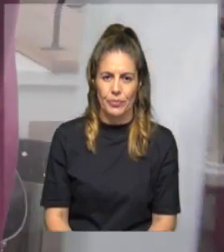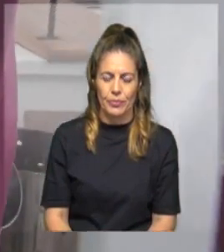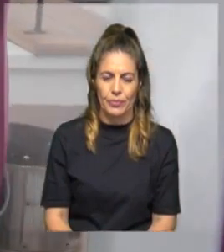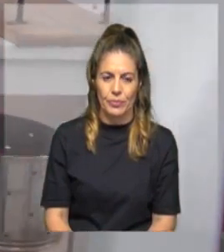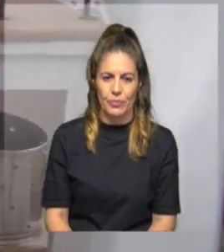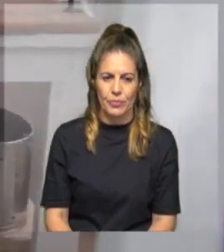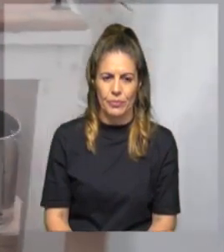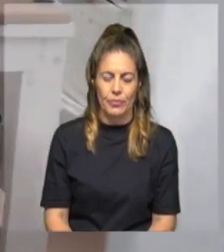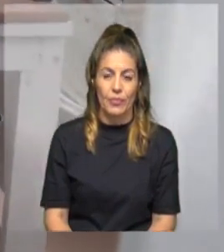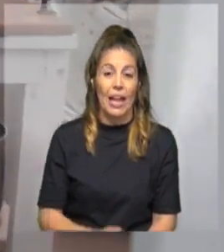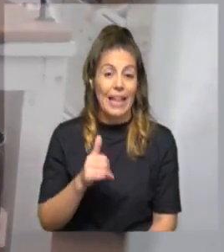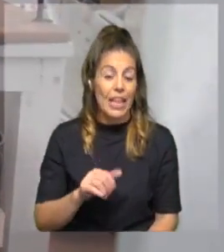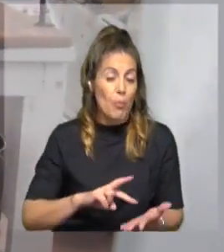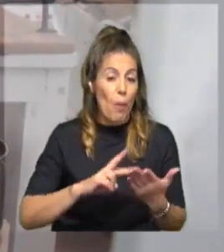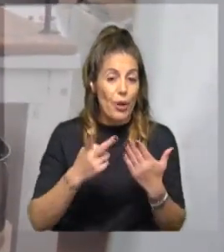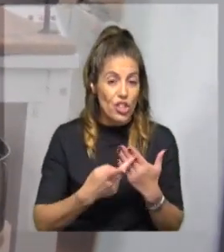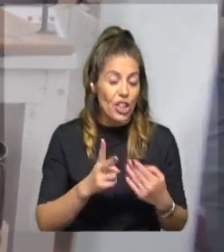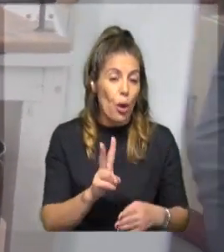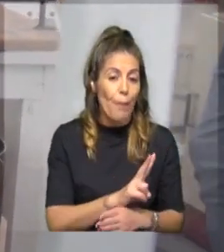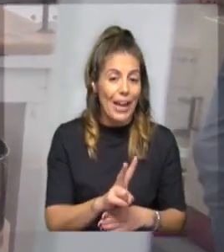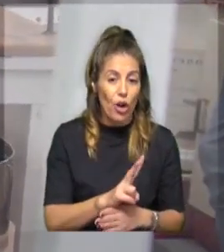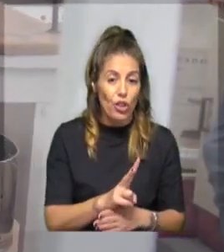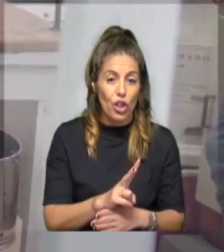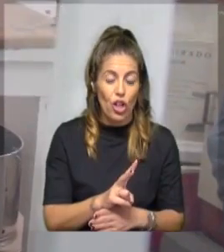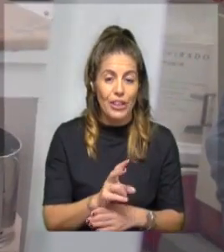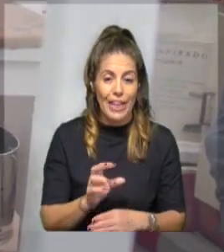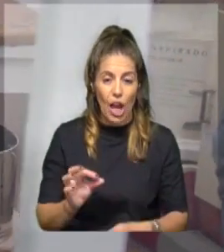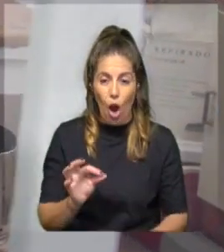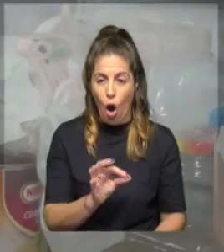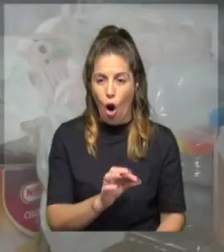Hacemos proyectos para control biológico de hormigas,